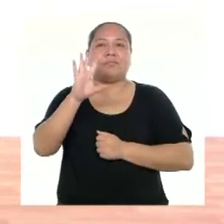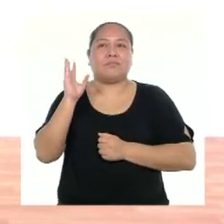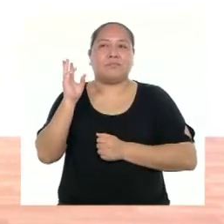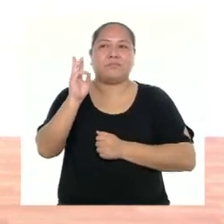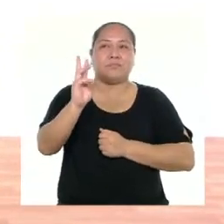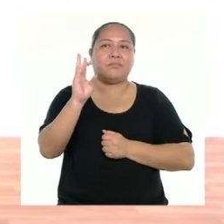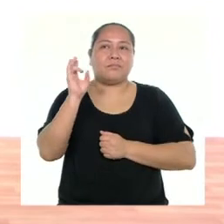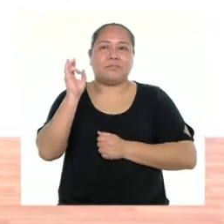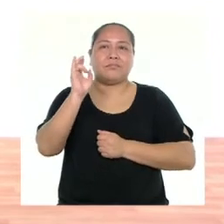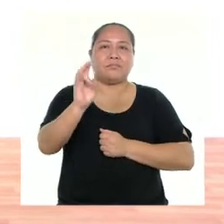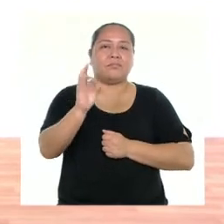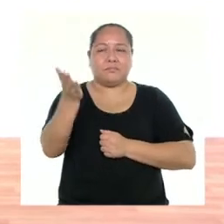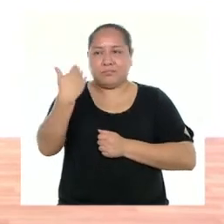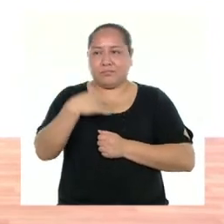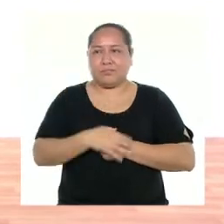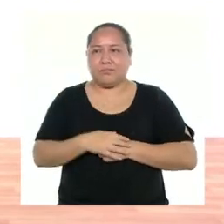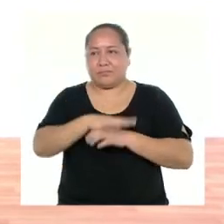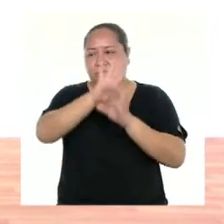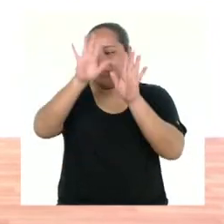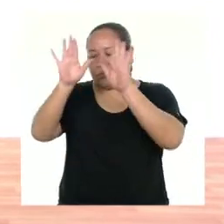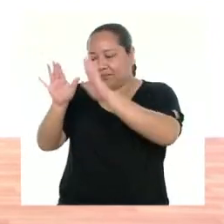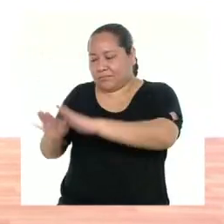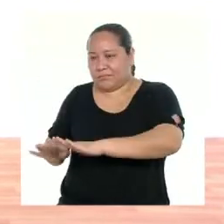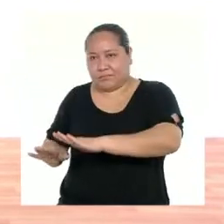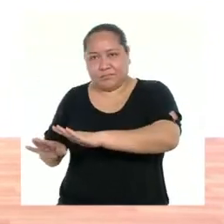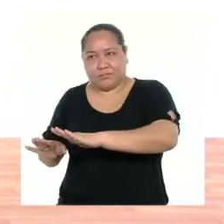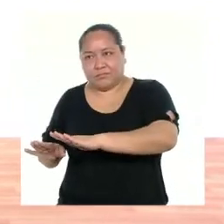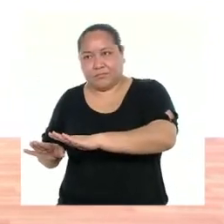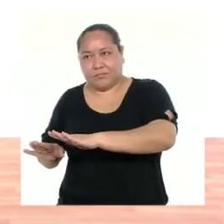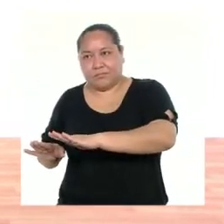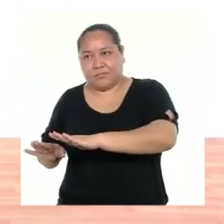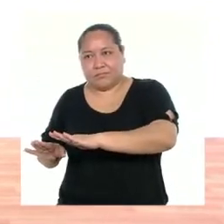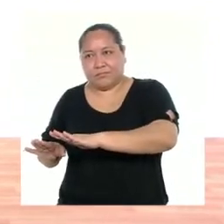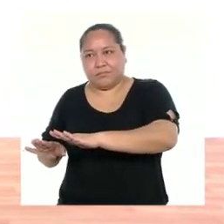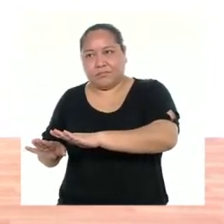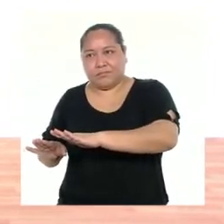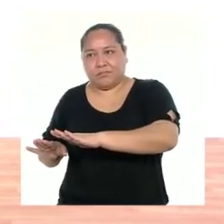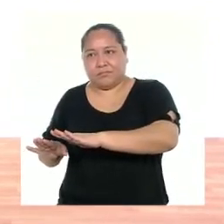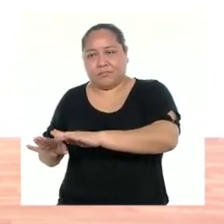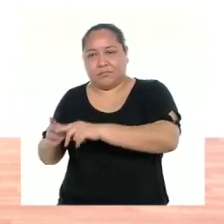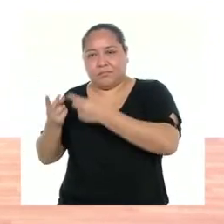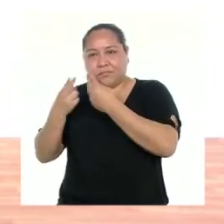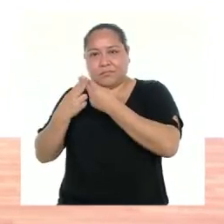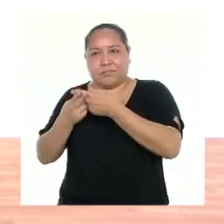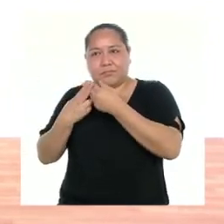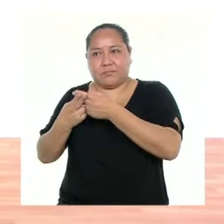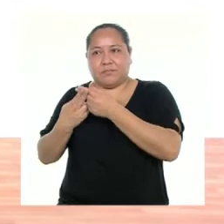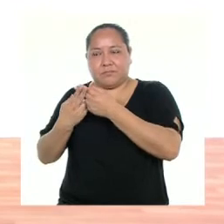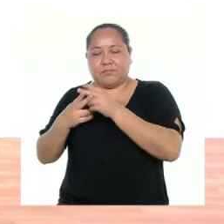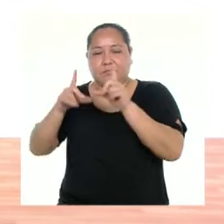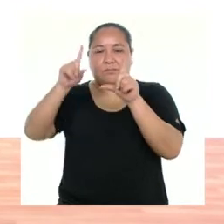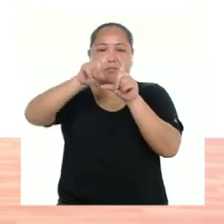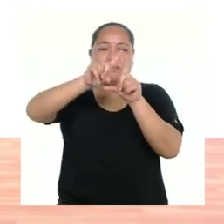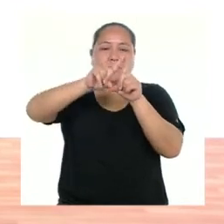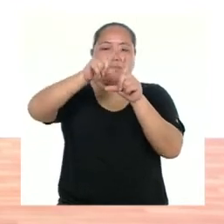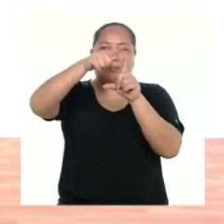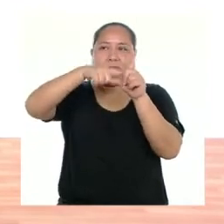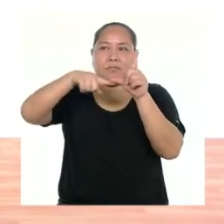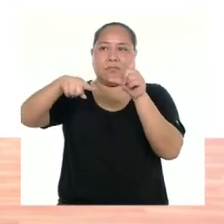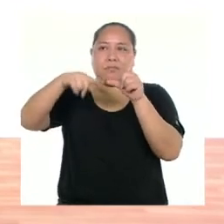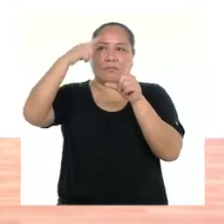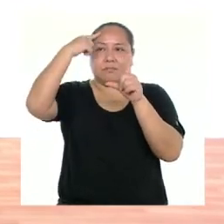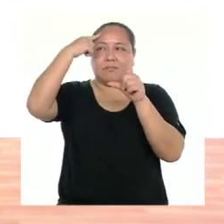6, 7, va. Colocamos la palma de las manos, el peso, formamos un triángulo con la